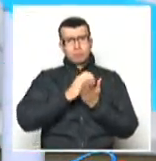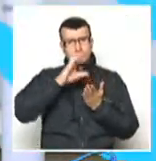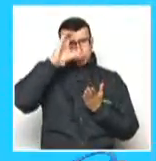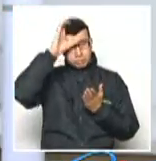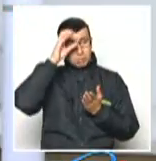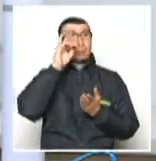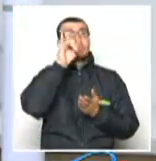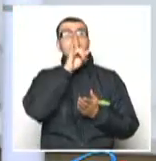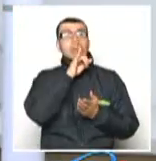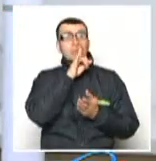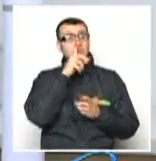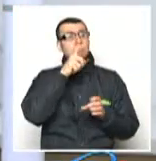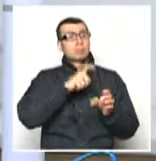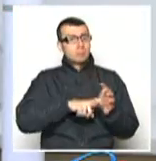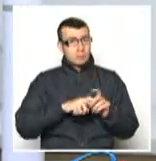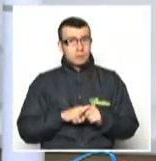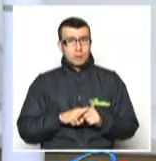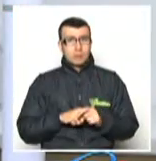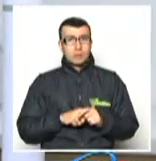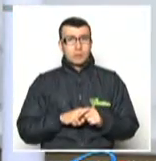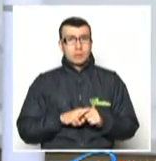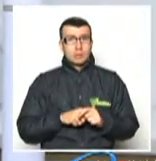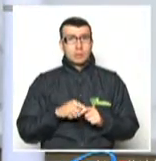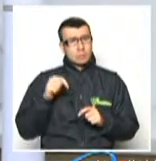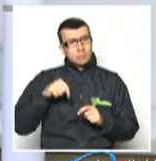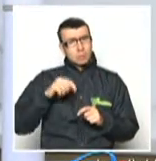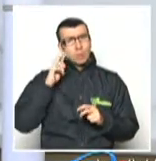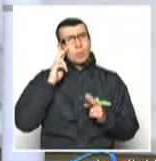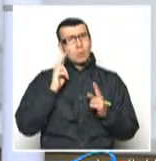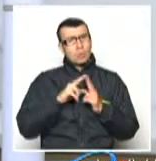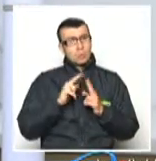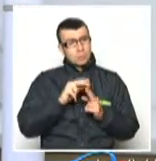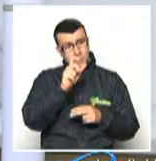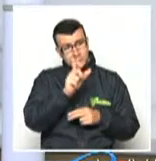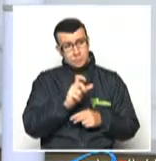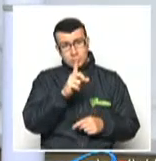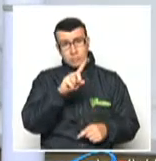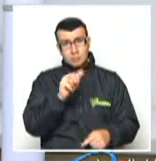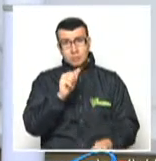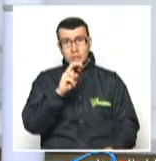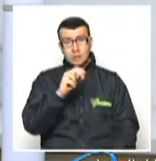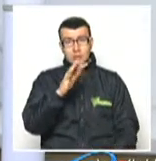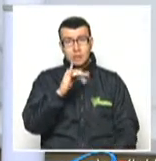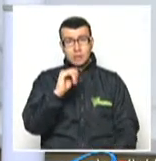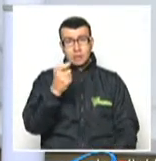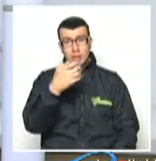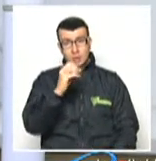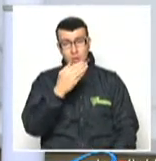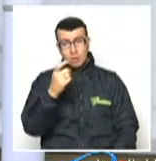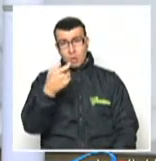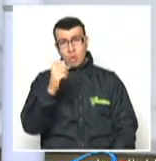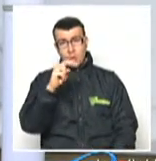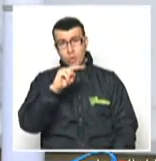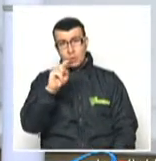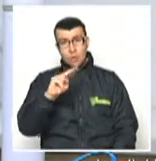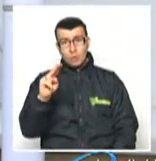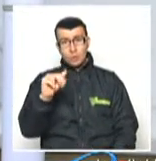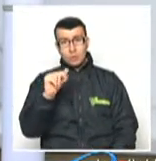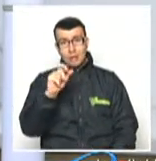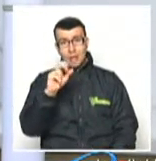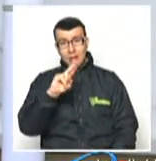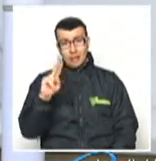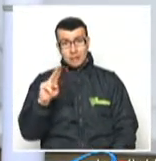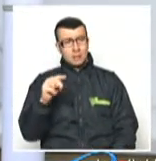Estados Unidos. Acá conocí al doctor Santiago González Sosa. Él, del